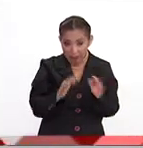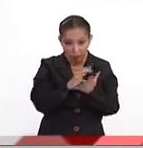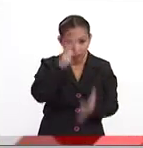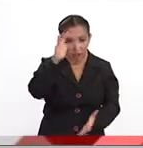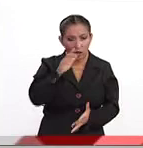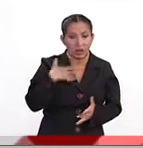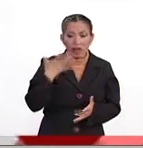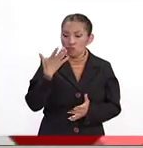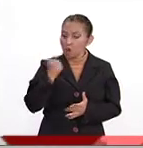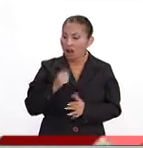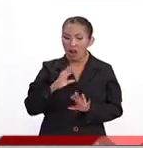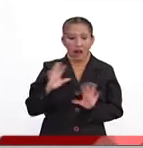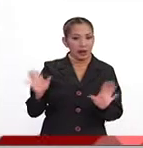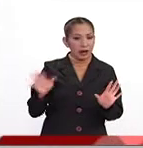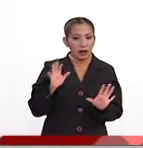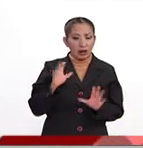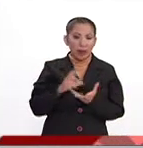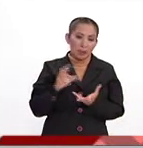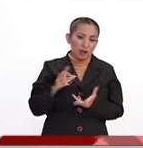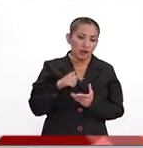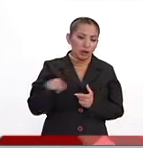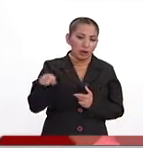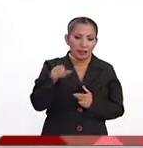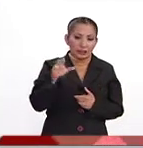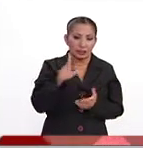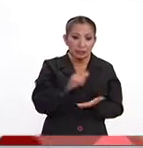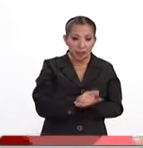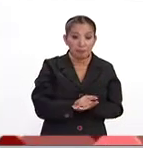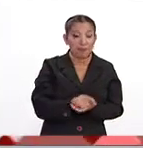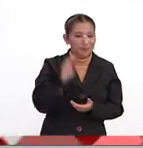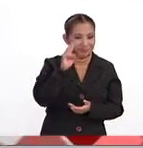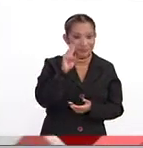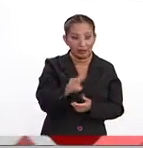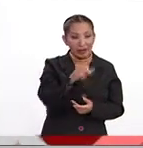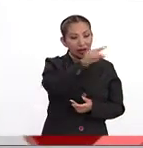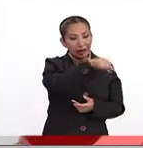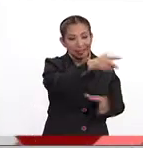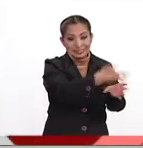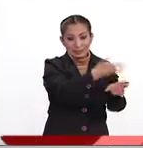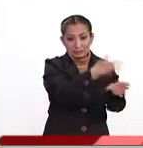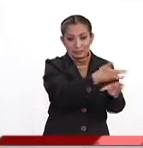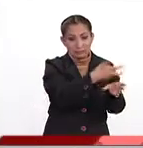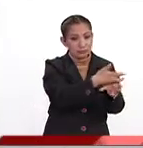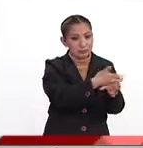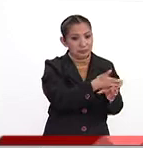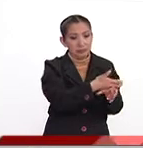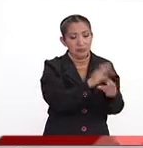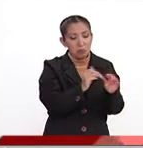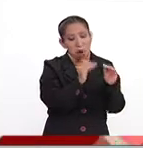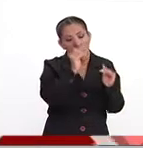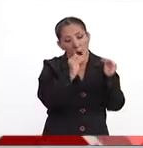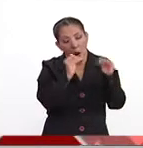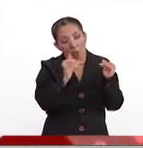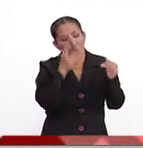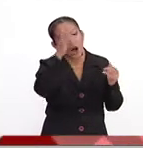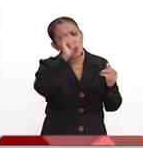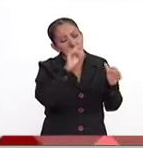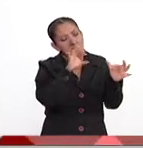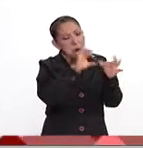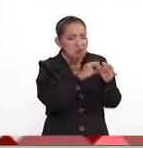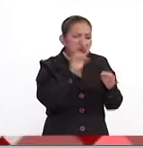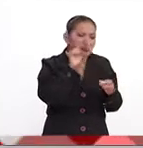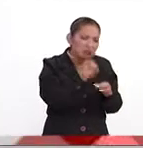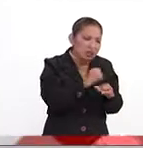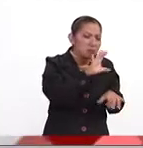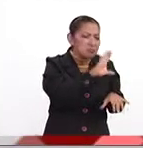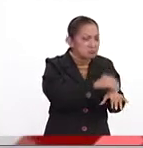y ilegal en todos los casos o en la mayor parte de los casos. Si ven, ellos tienen, digamos, un nivel de consenso sobre